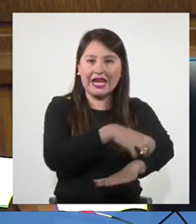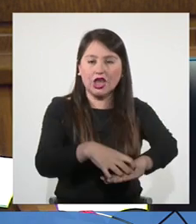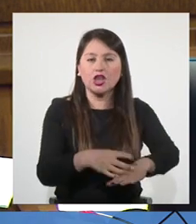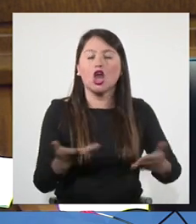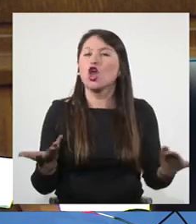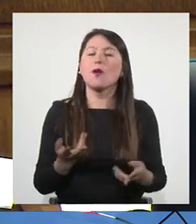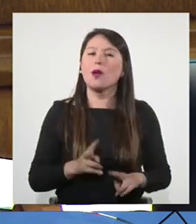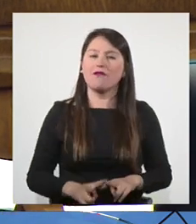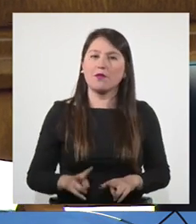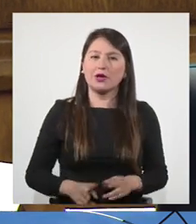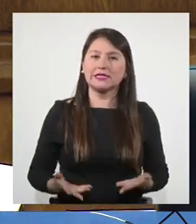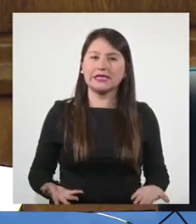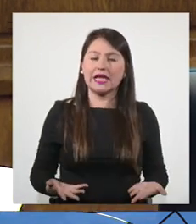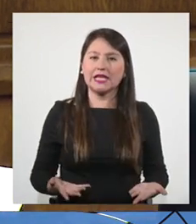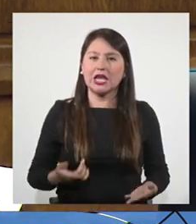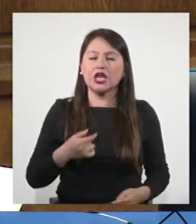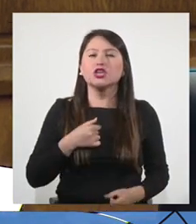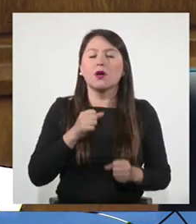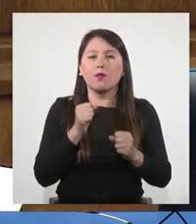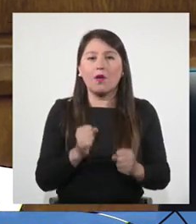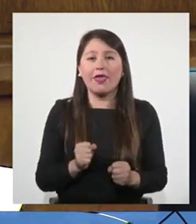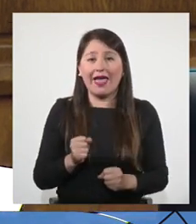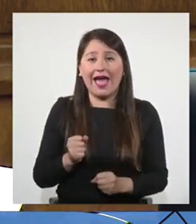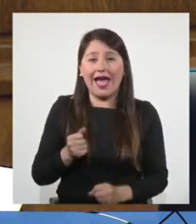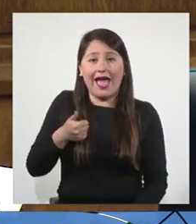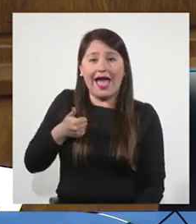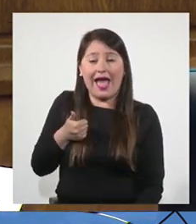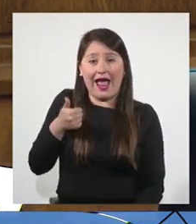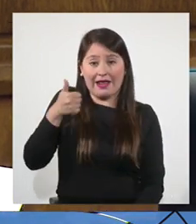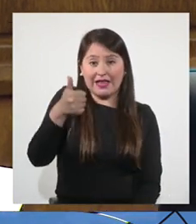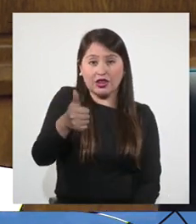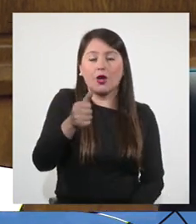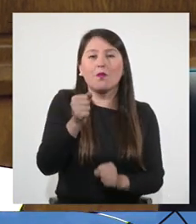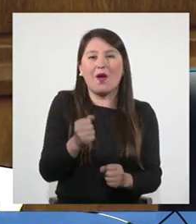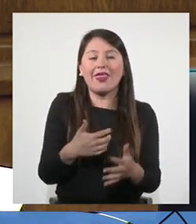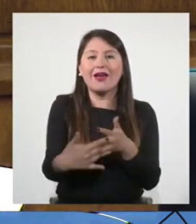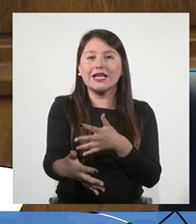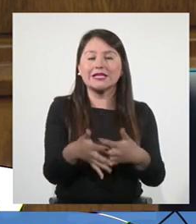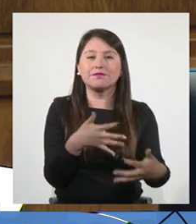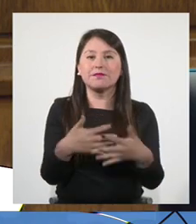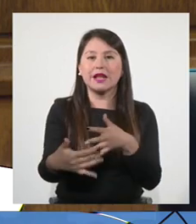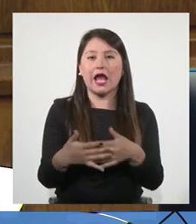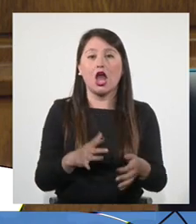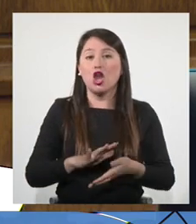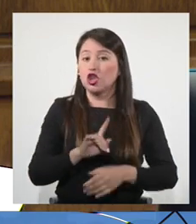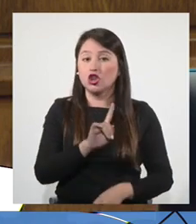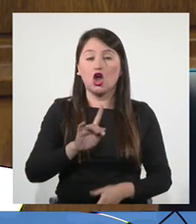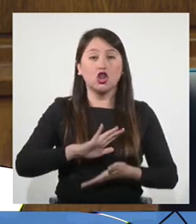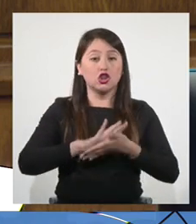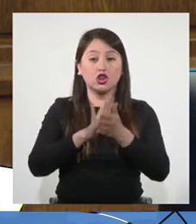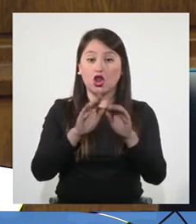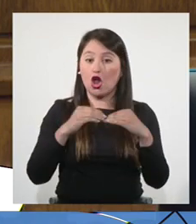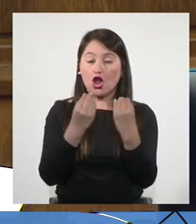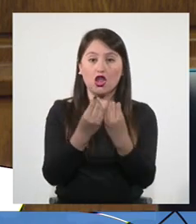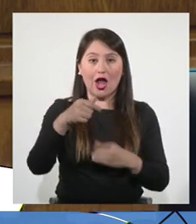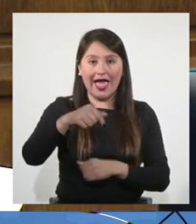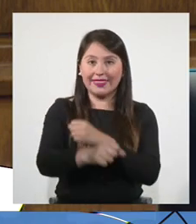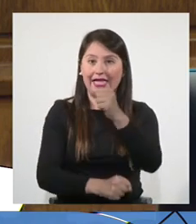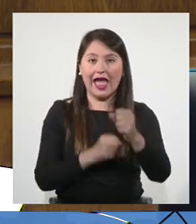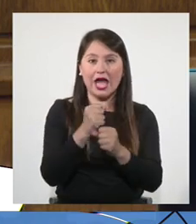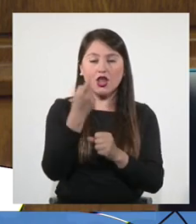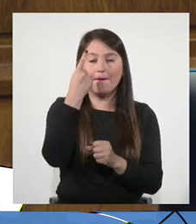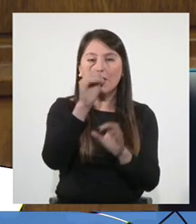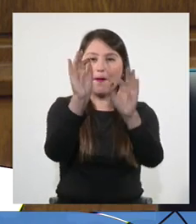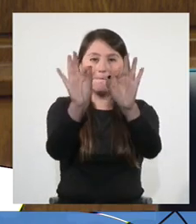le pediría al Ejecutivo que en esto pueda ser transparente, quizás no se pueda hacer todo este año, pero que precise, porque esto